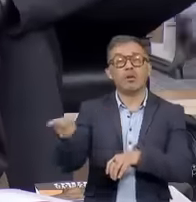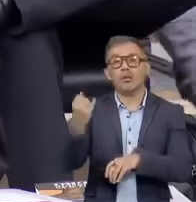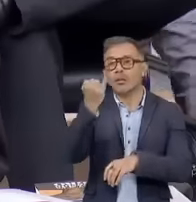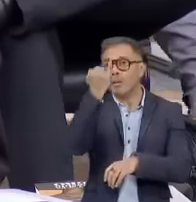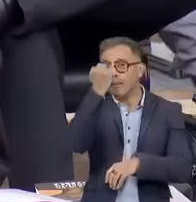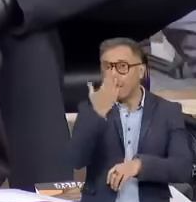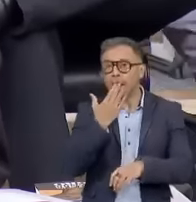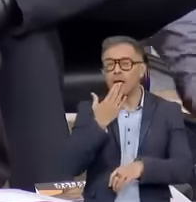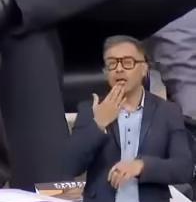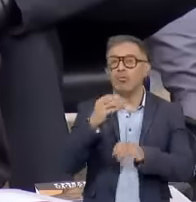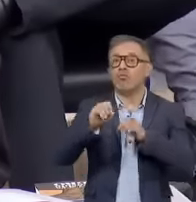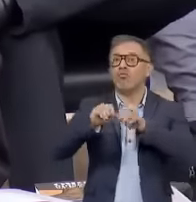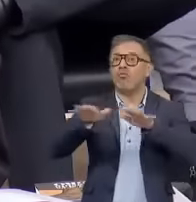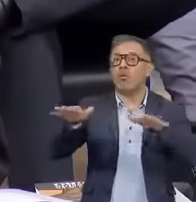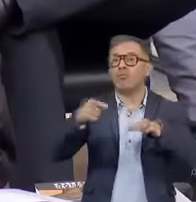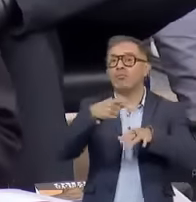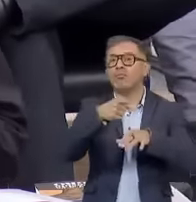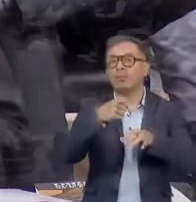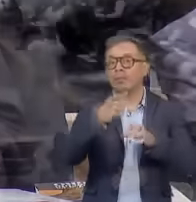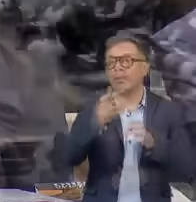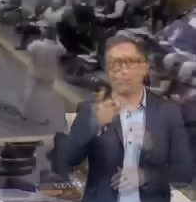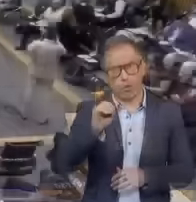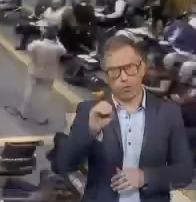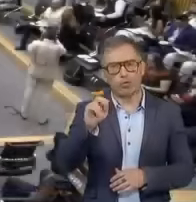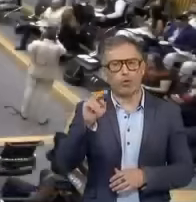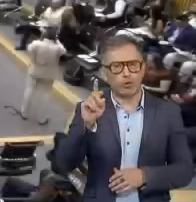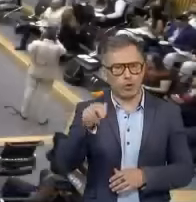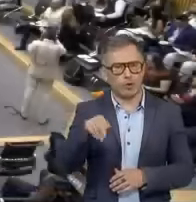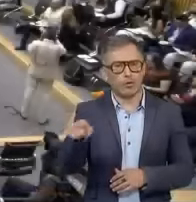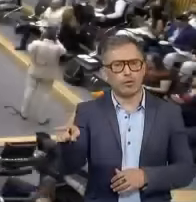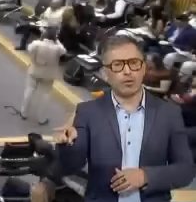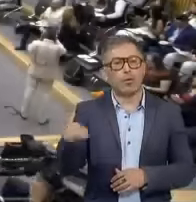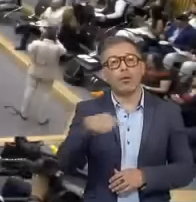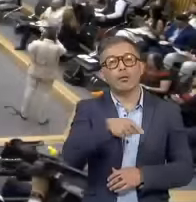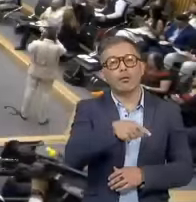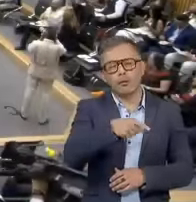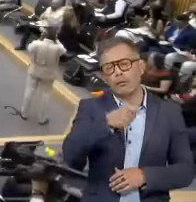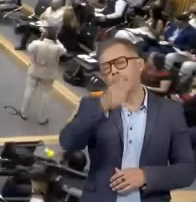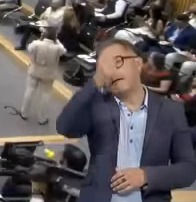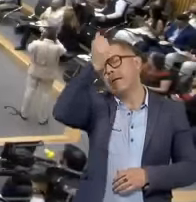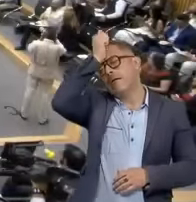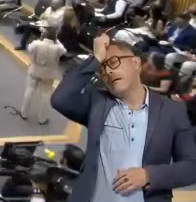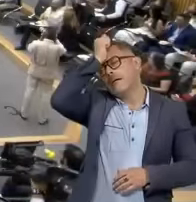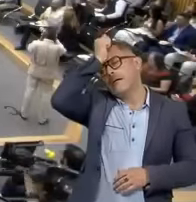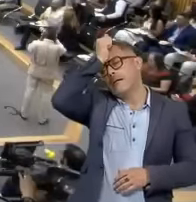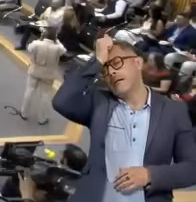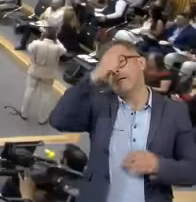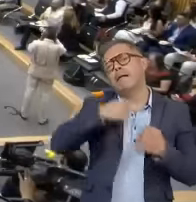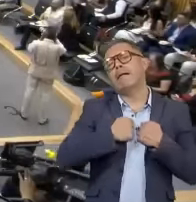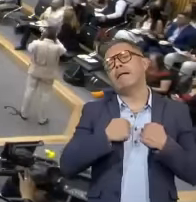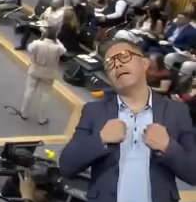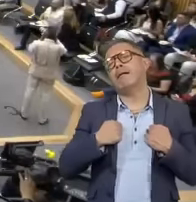credibilidad está en juego frente a un hecho tan delicado qué desgarrada de vestidura se acaba de